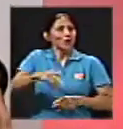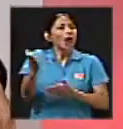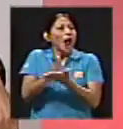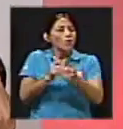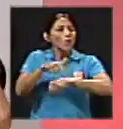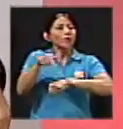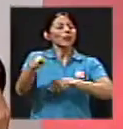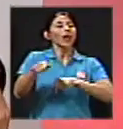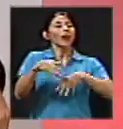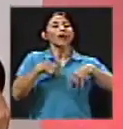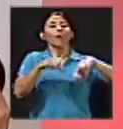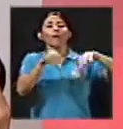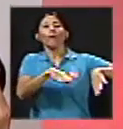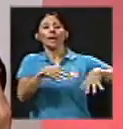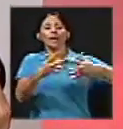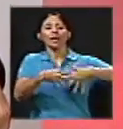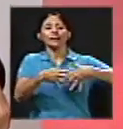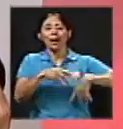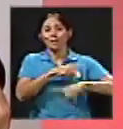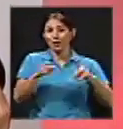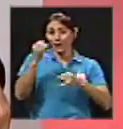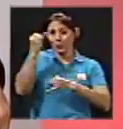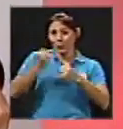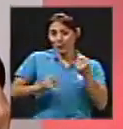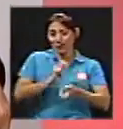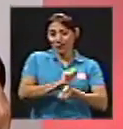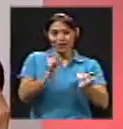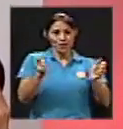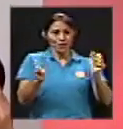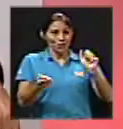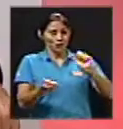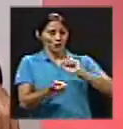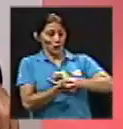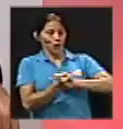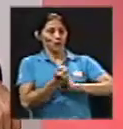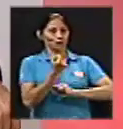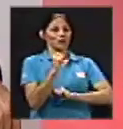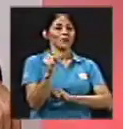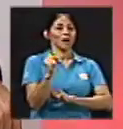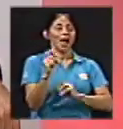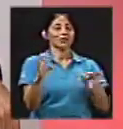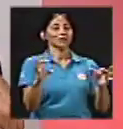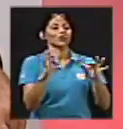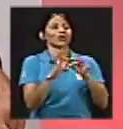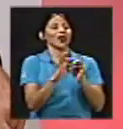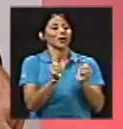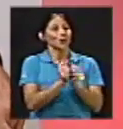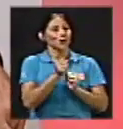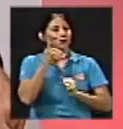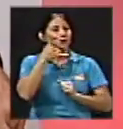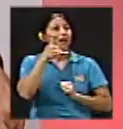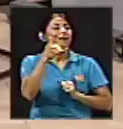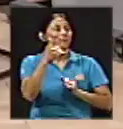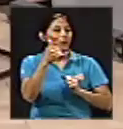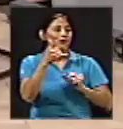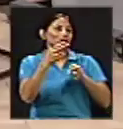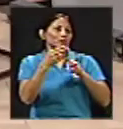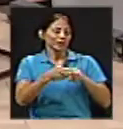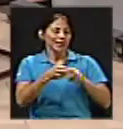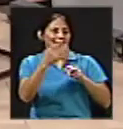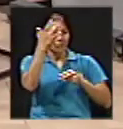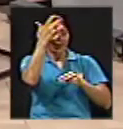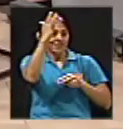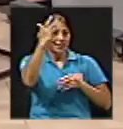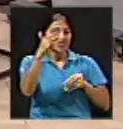Quizás su última revolución asociada con los teléfonos que a la gente le daba por llamarles inteligentes, y